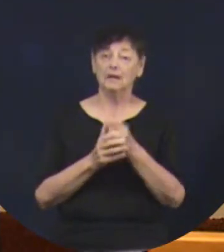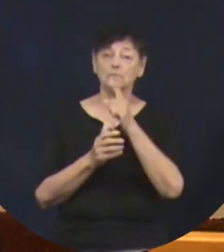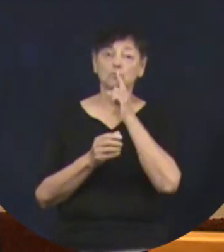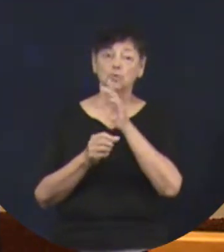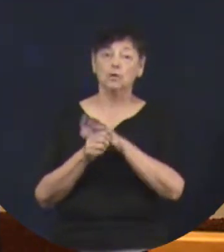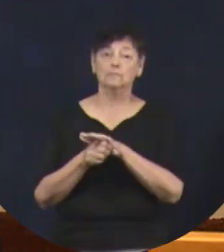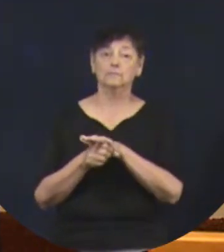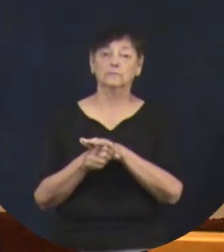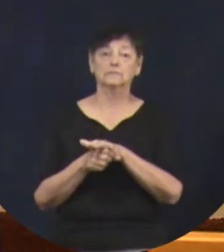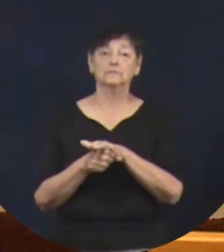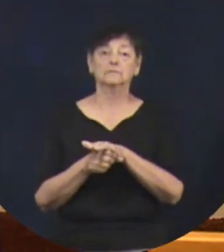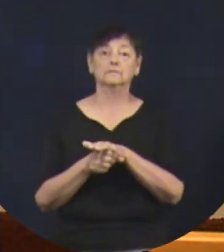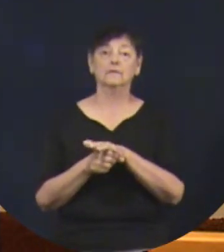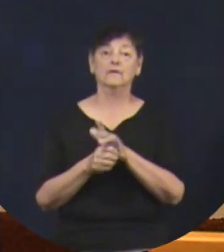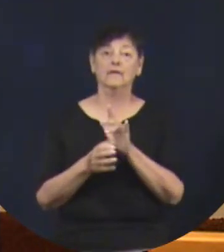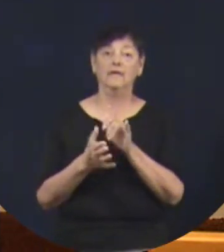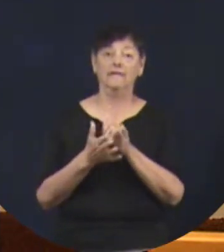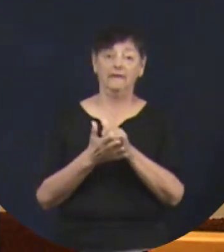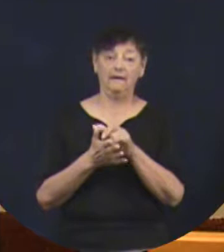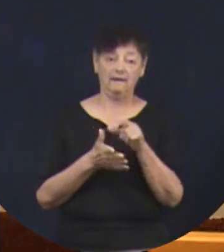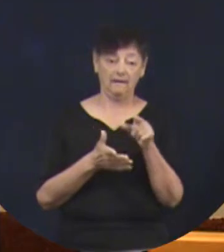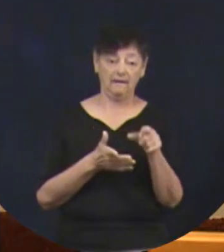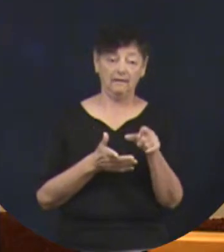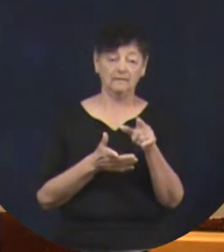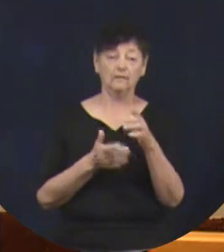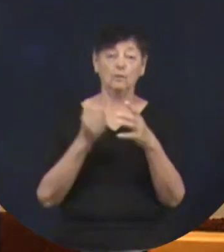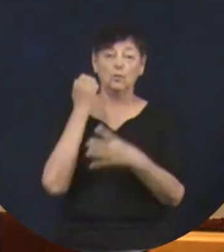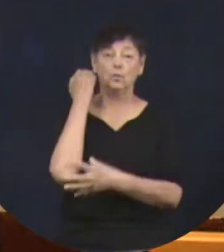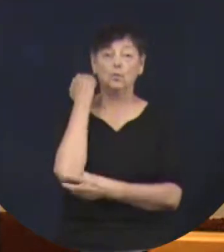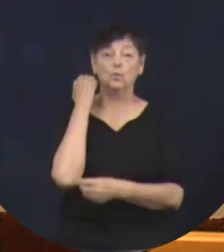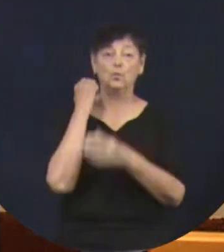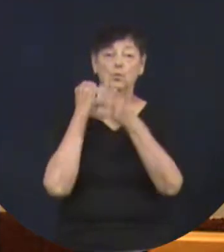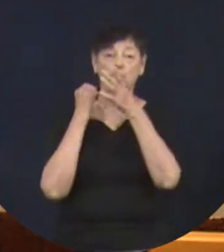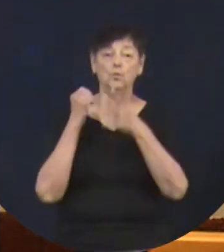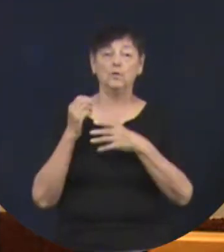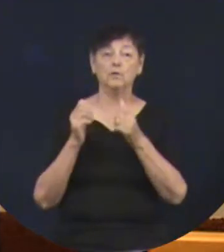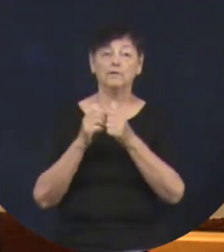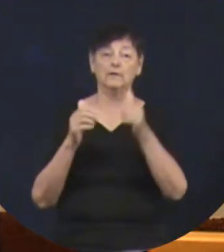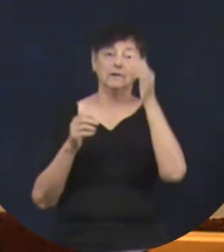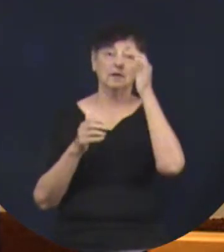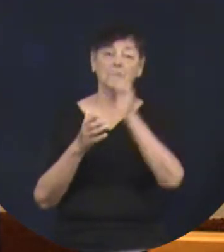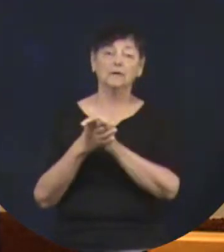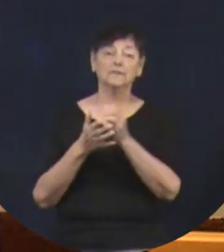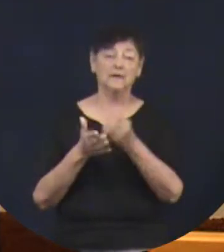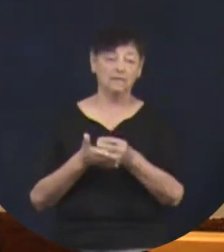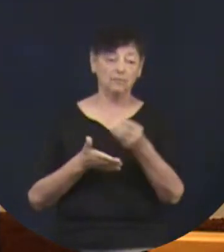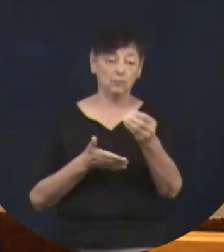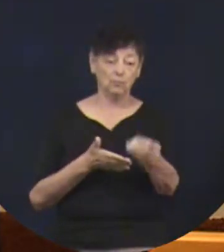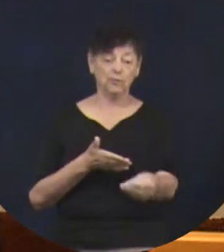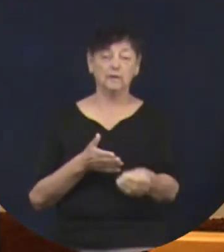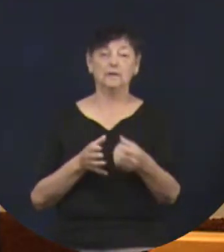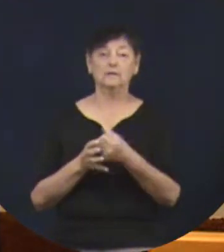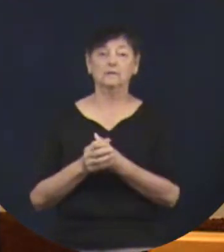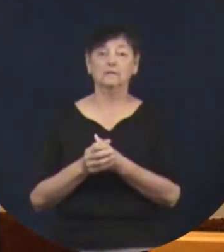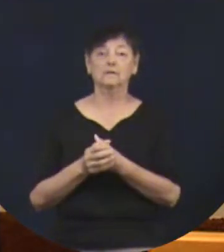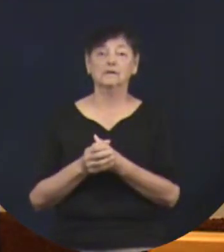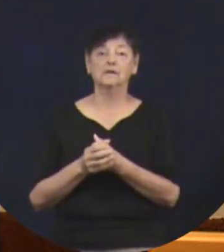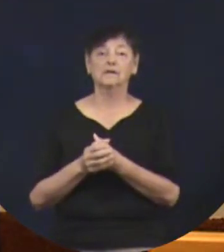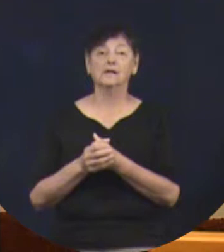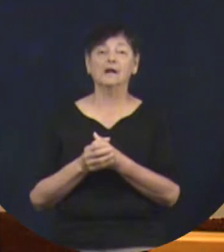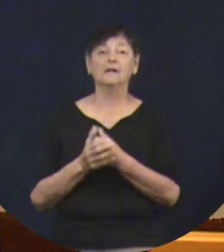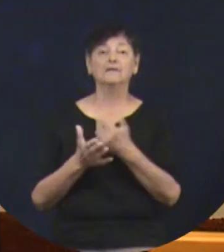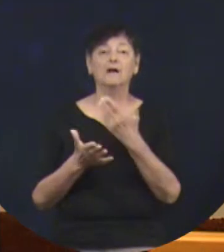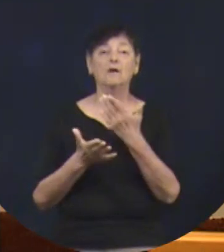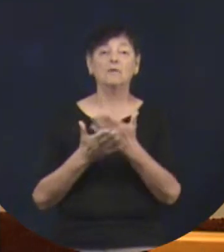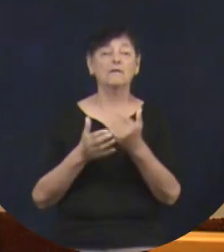aseguro que esa pobre viuda ha echado en la